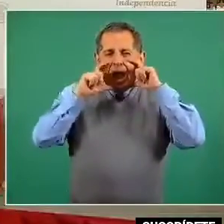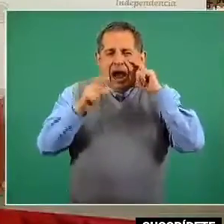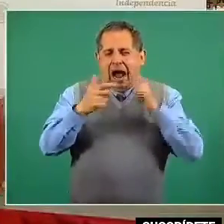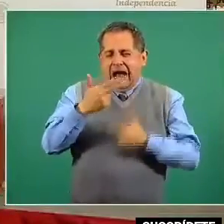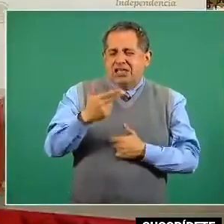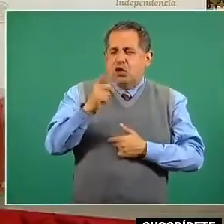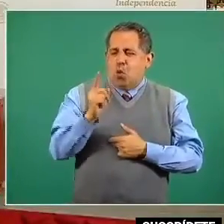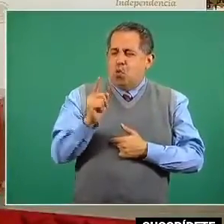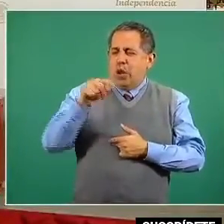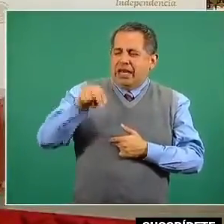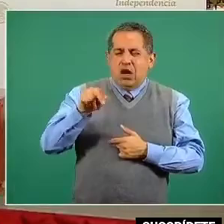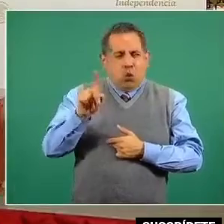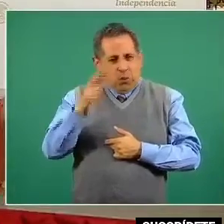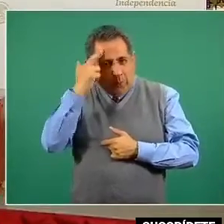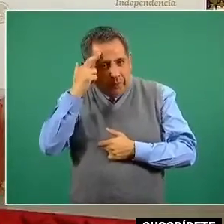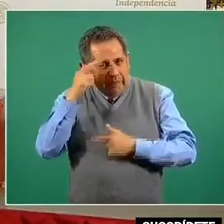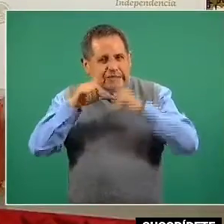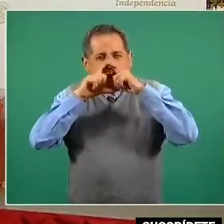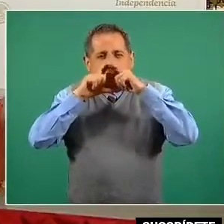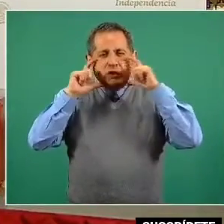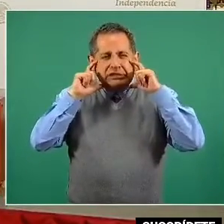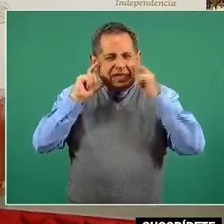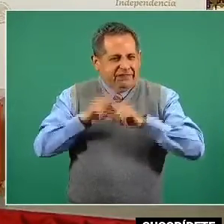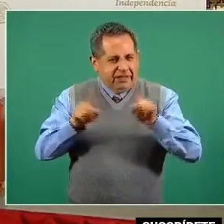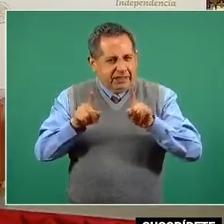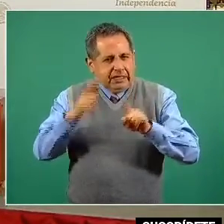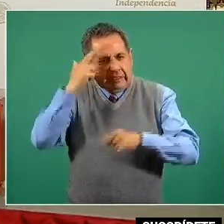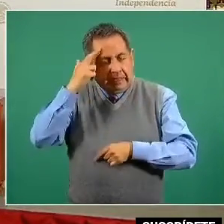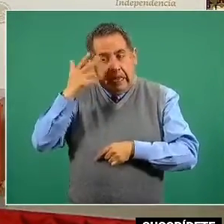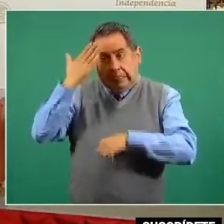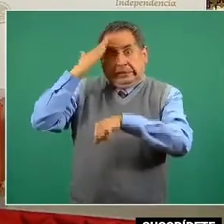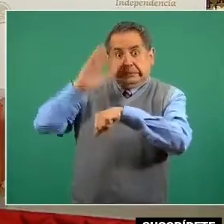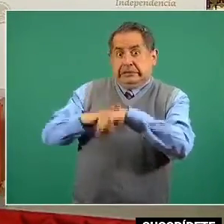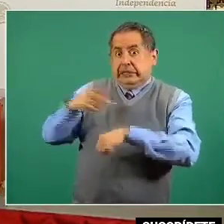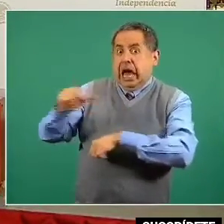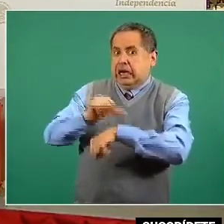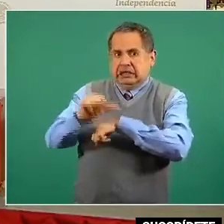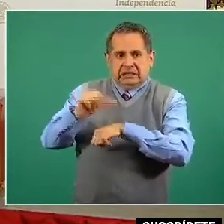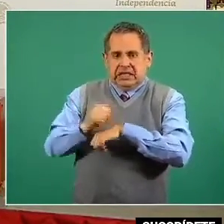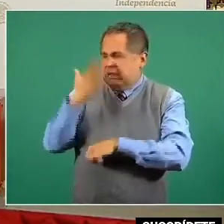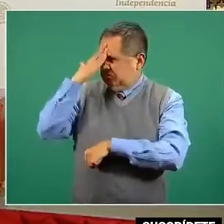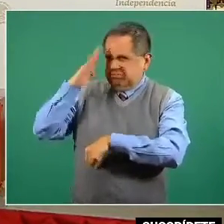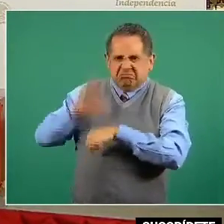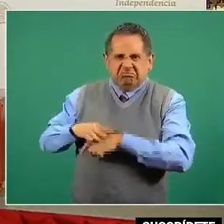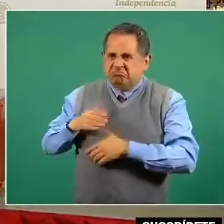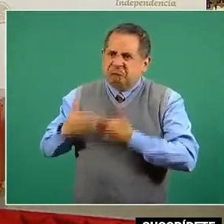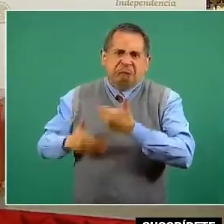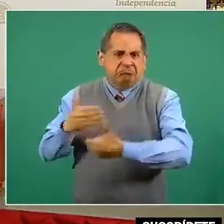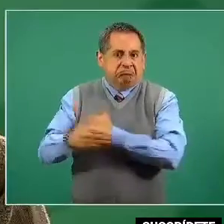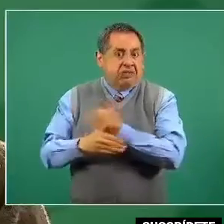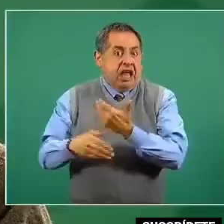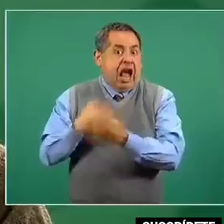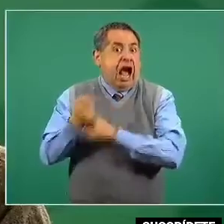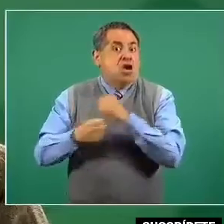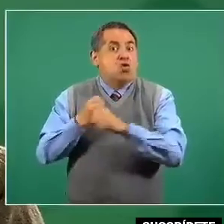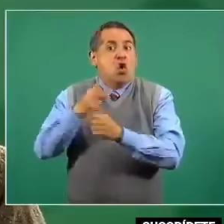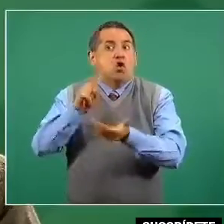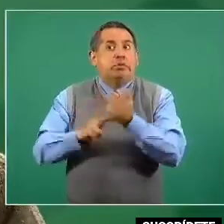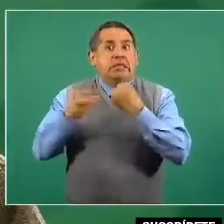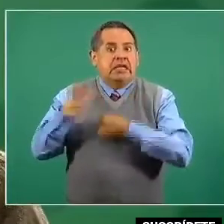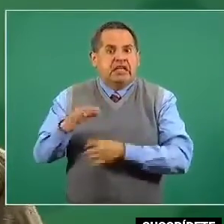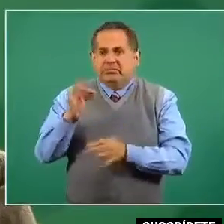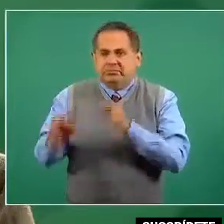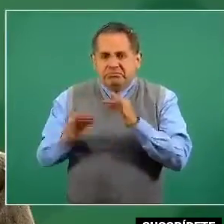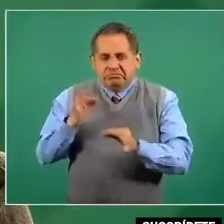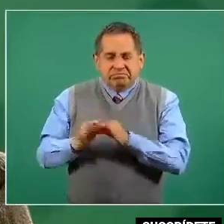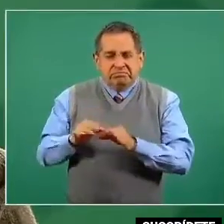en 2010. La lección aprendida para Argentina fue muy valiosa, porque lo que hizo Argentina en su momento fue responder con